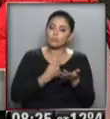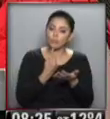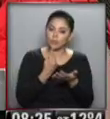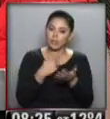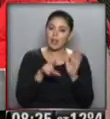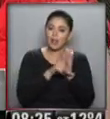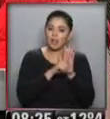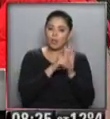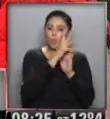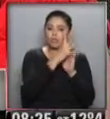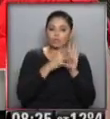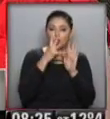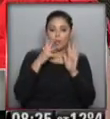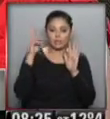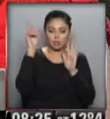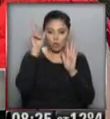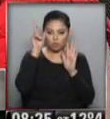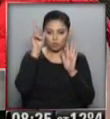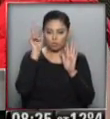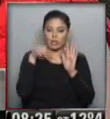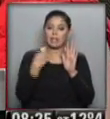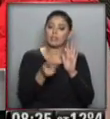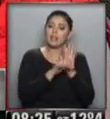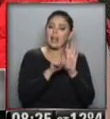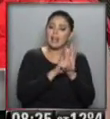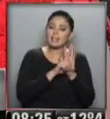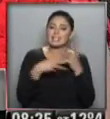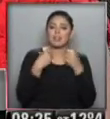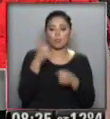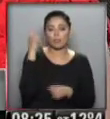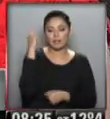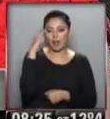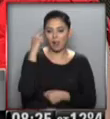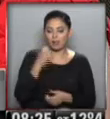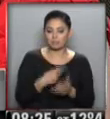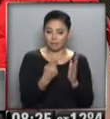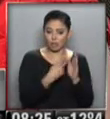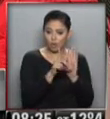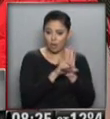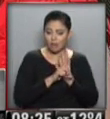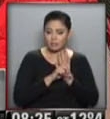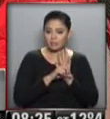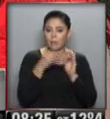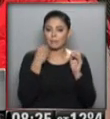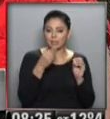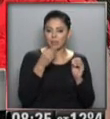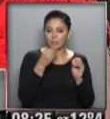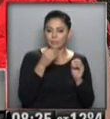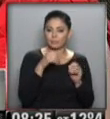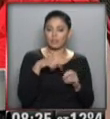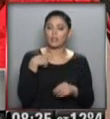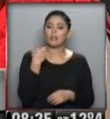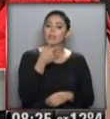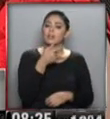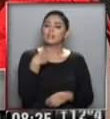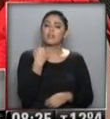rige la ley 448 y la ley de salud mental claramente que lo que promueve es la desmanicomialización lo que